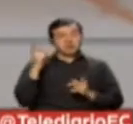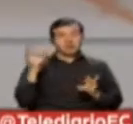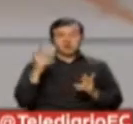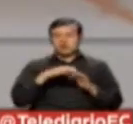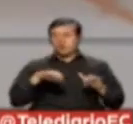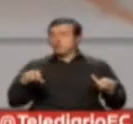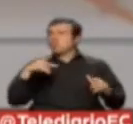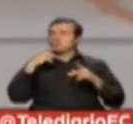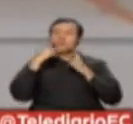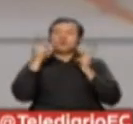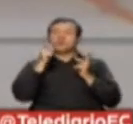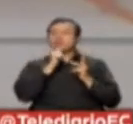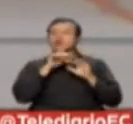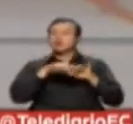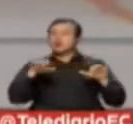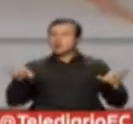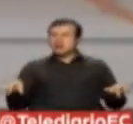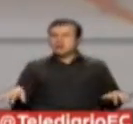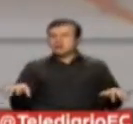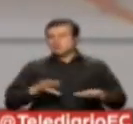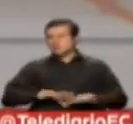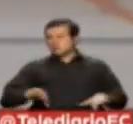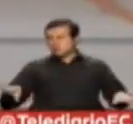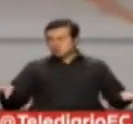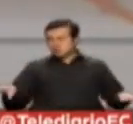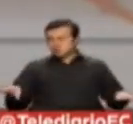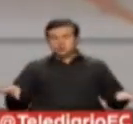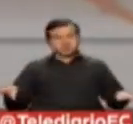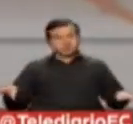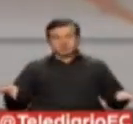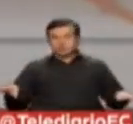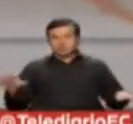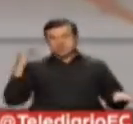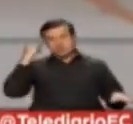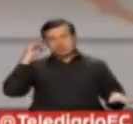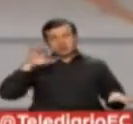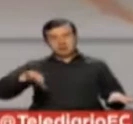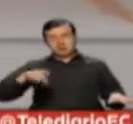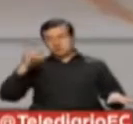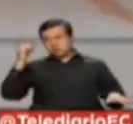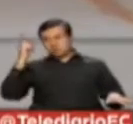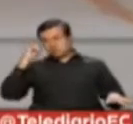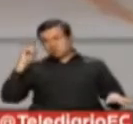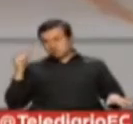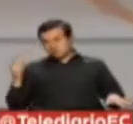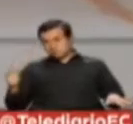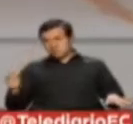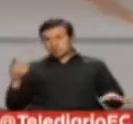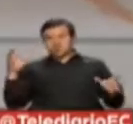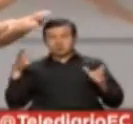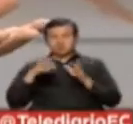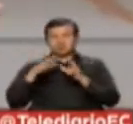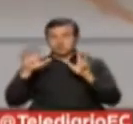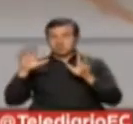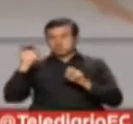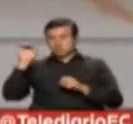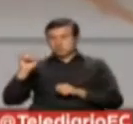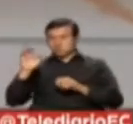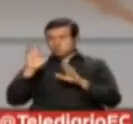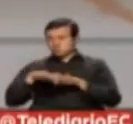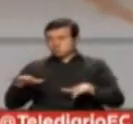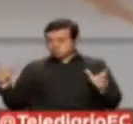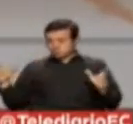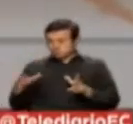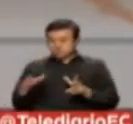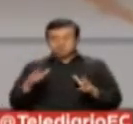división público y privado son dos sistemas dos iniciativas lo uno financiado por el estado que abarca al 80% del estudiantado